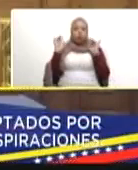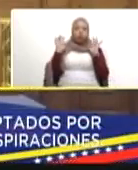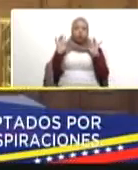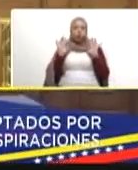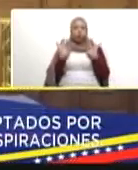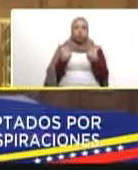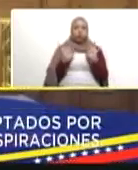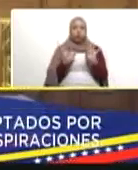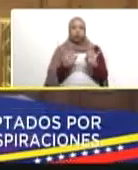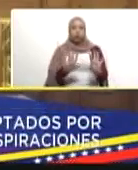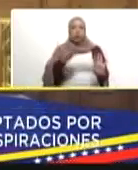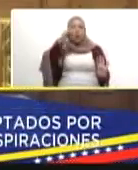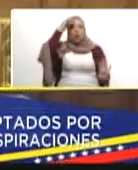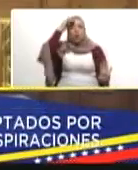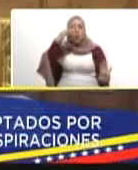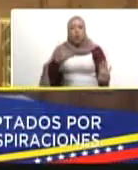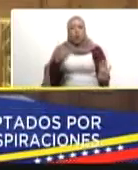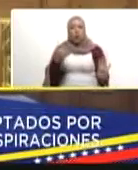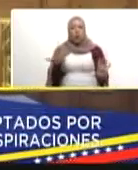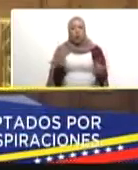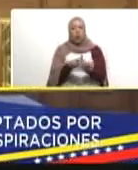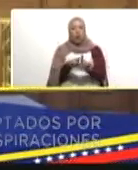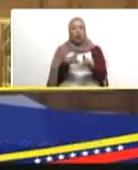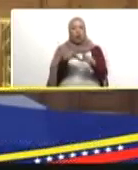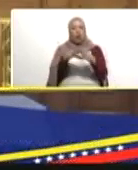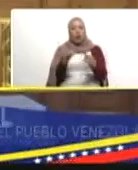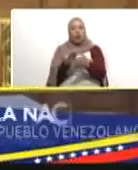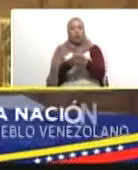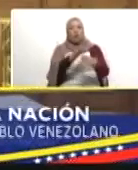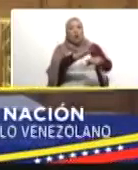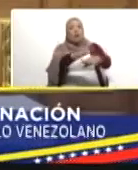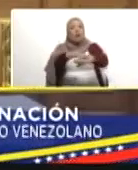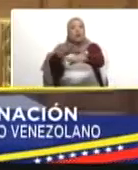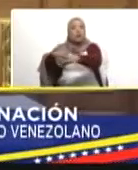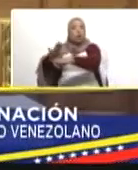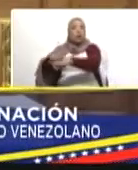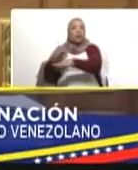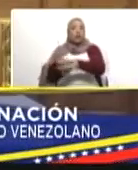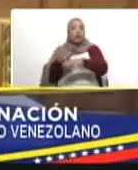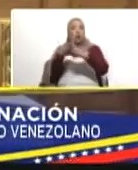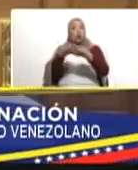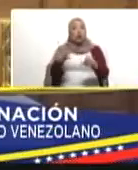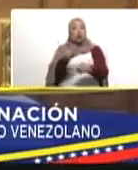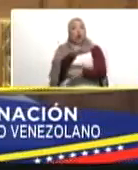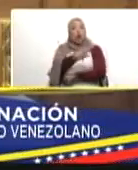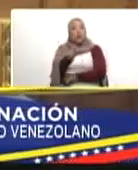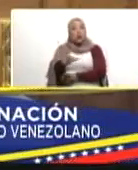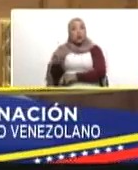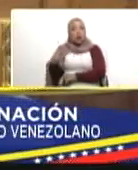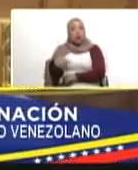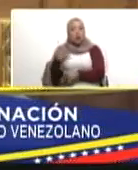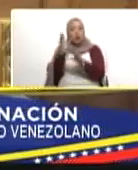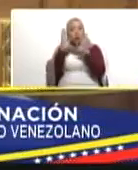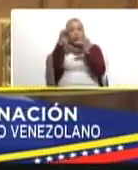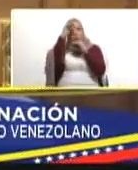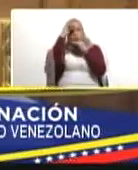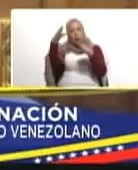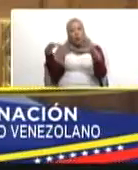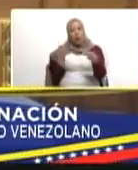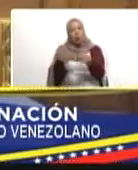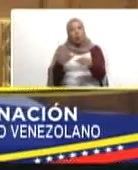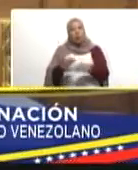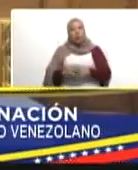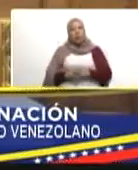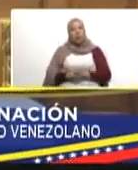fuerza padrino nar ornela wior comandante de los